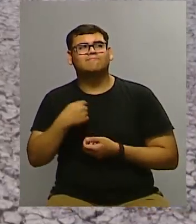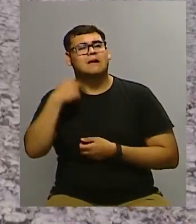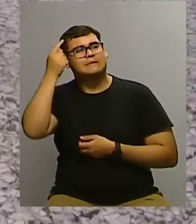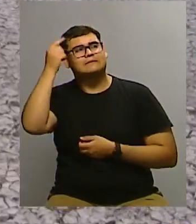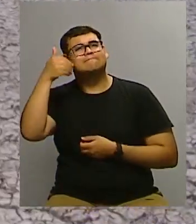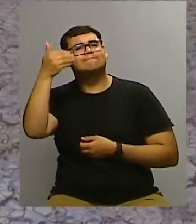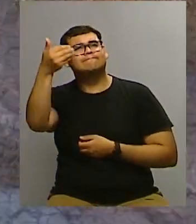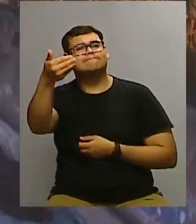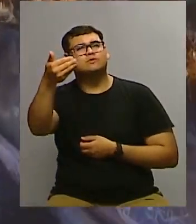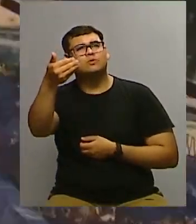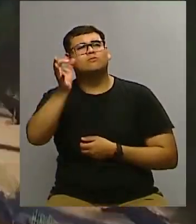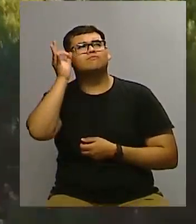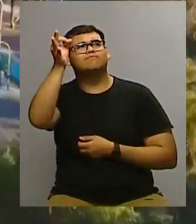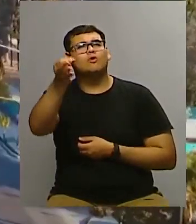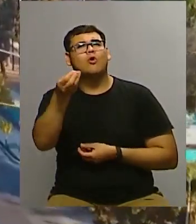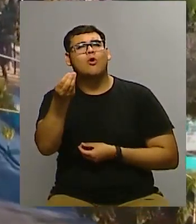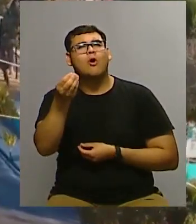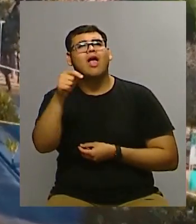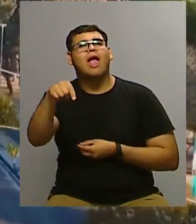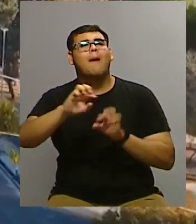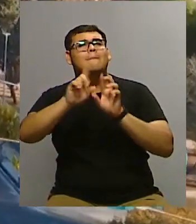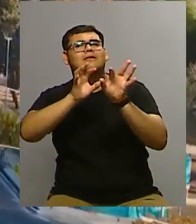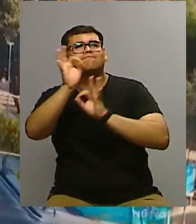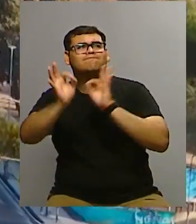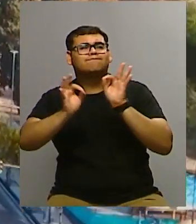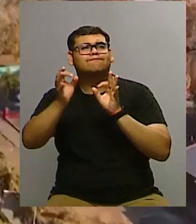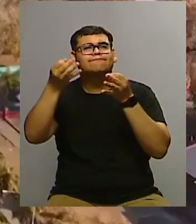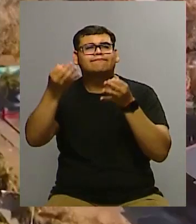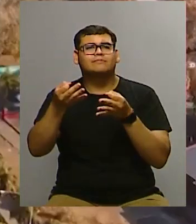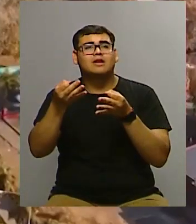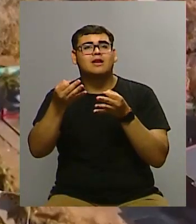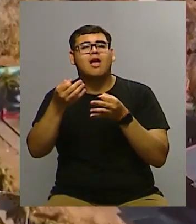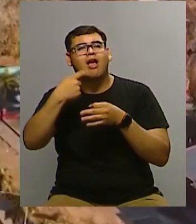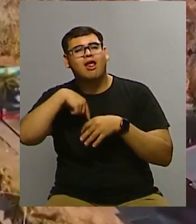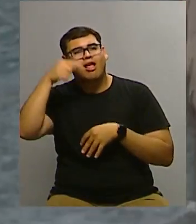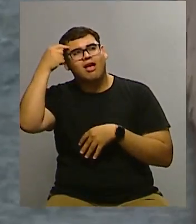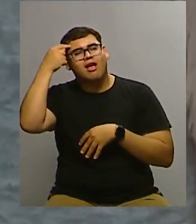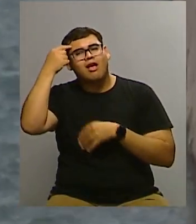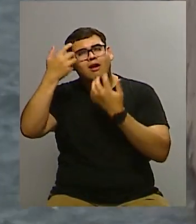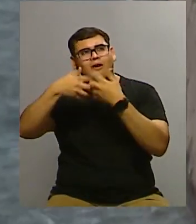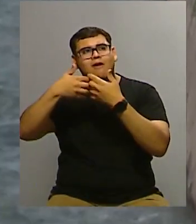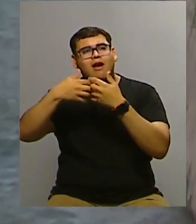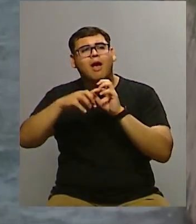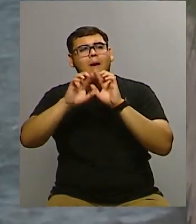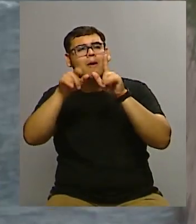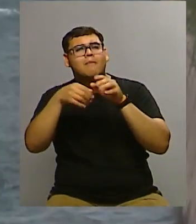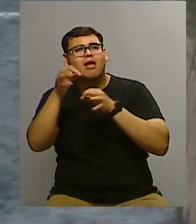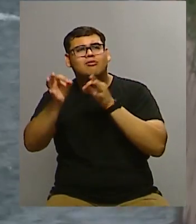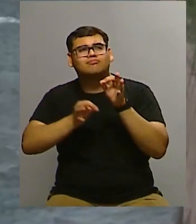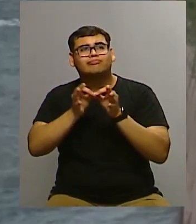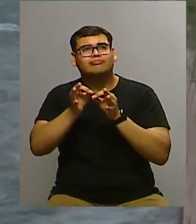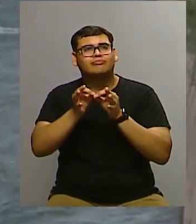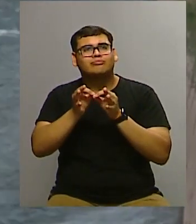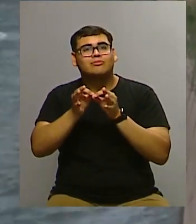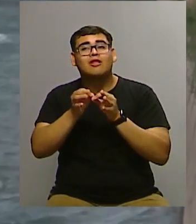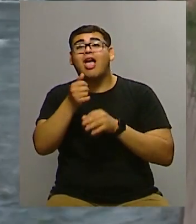lejos. En ese pensar lejos planificamos estratégicamente. Cuando planificás, haces un plan estratégico de la vitivinicultura, el agua no puede